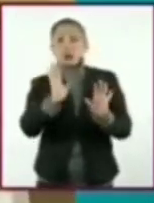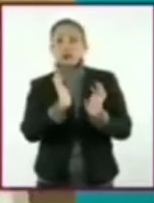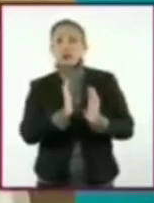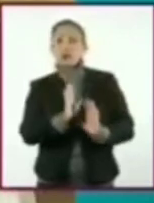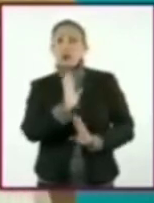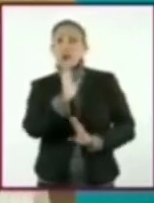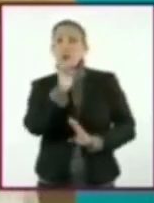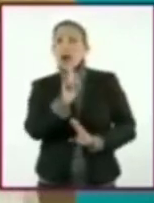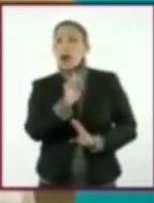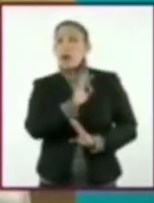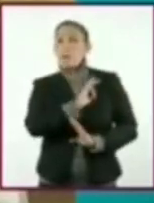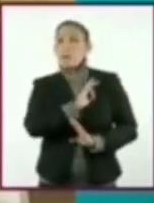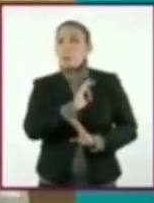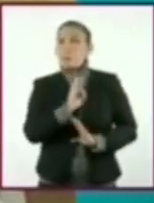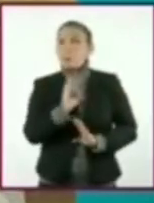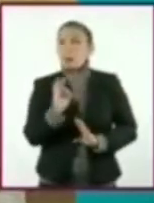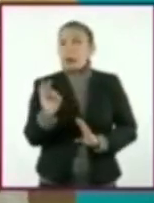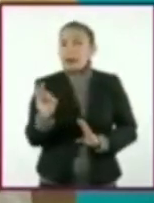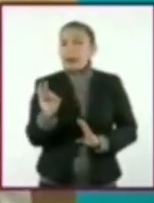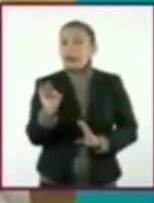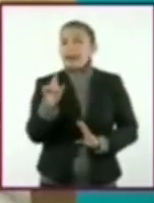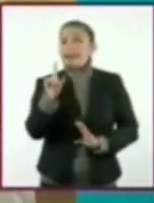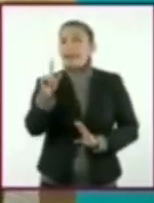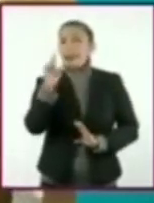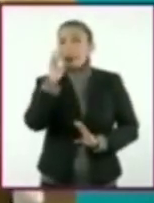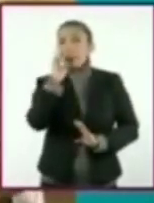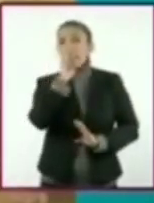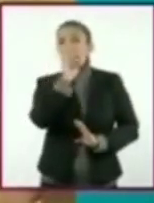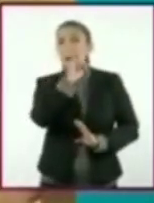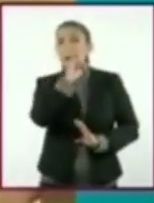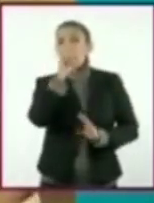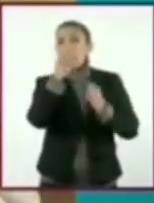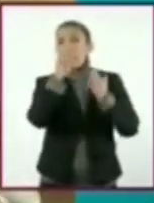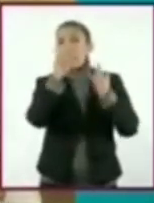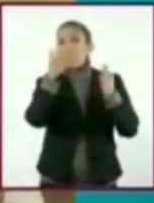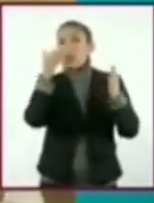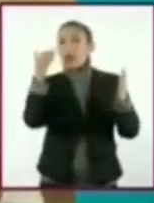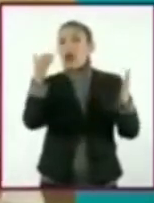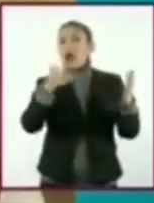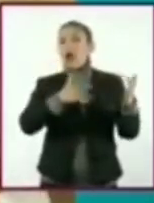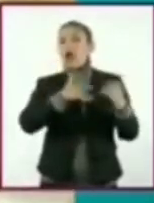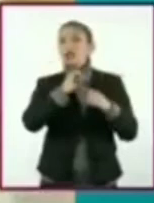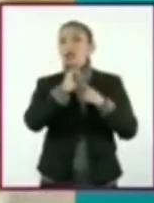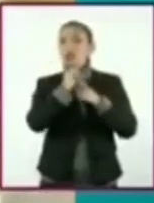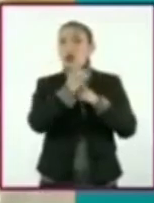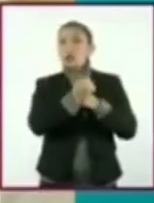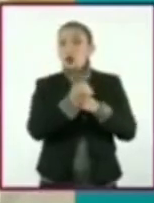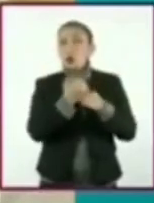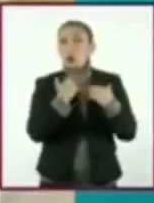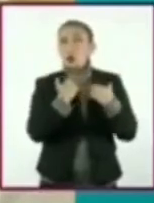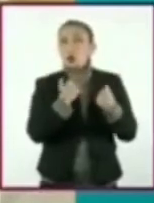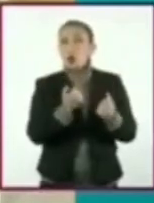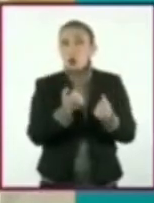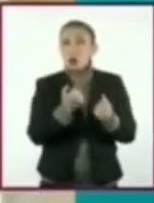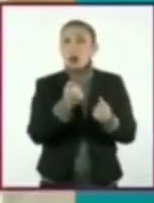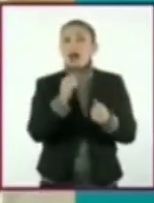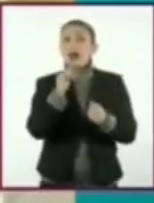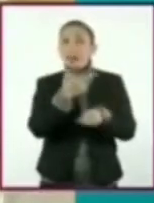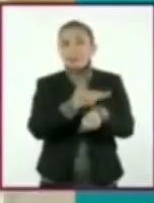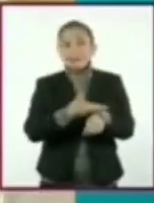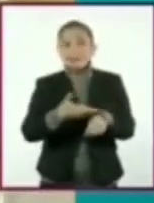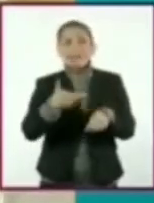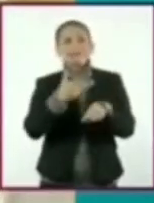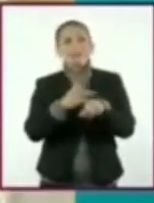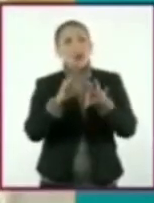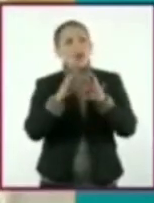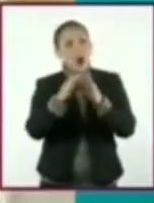para tener una posibilidad de percibir más abarcante una situación y